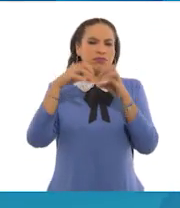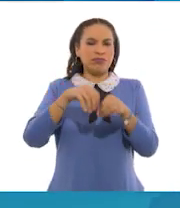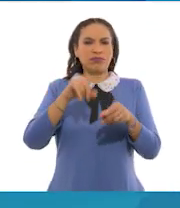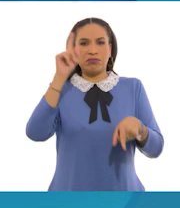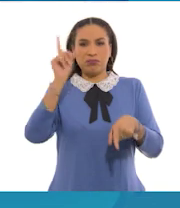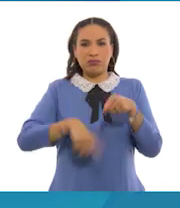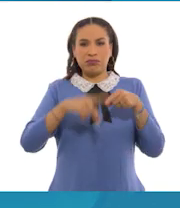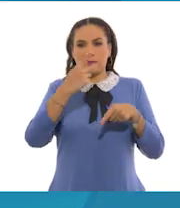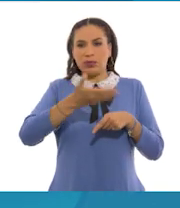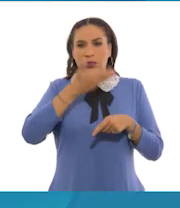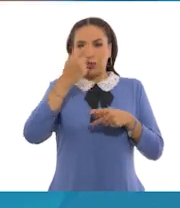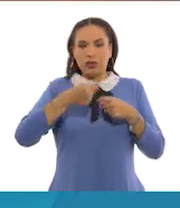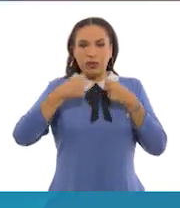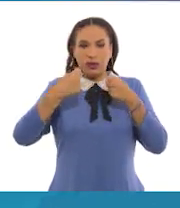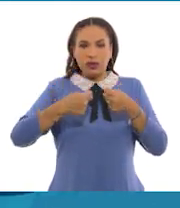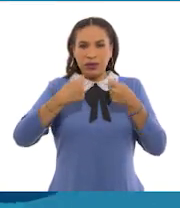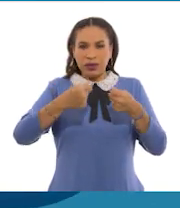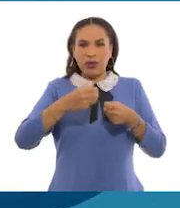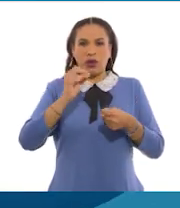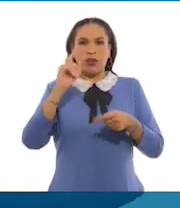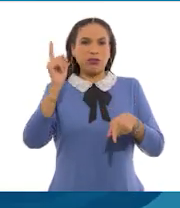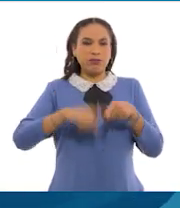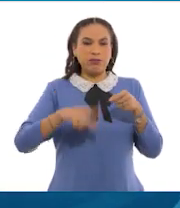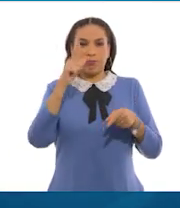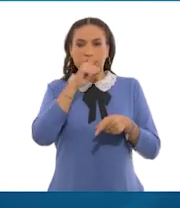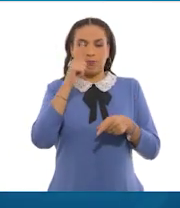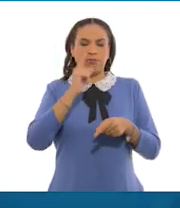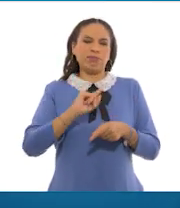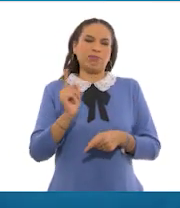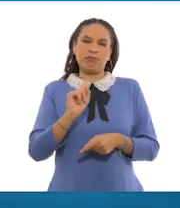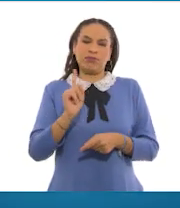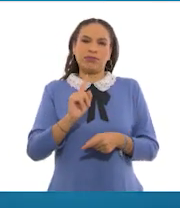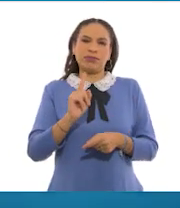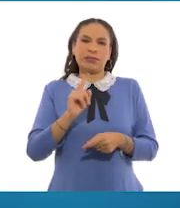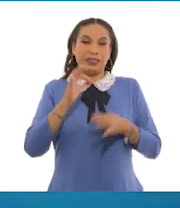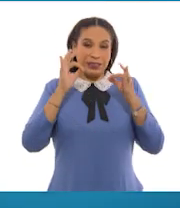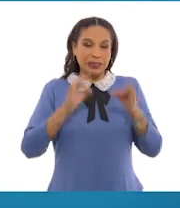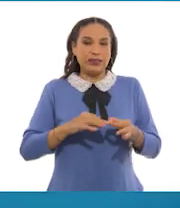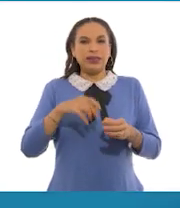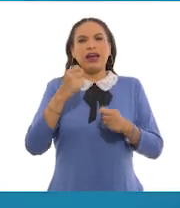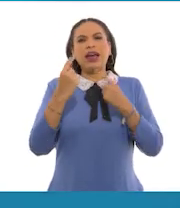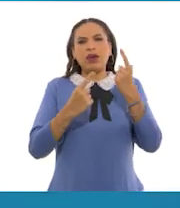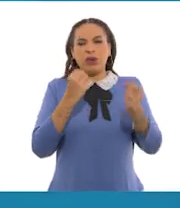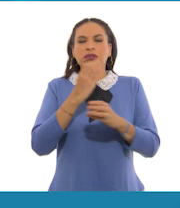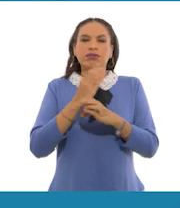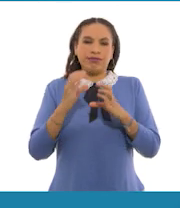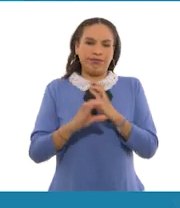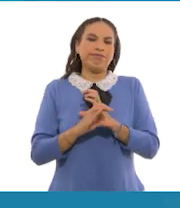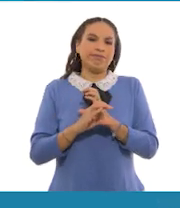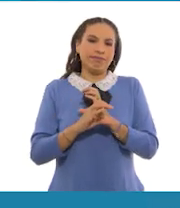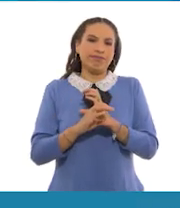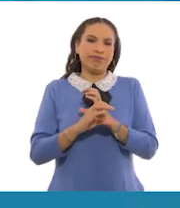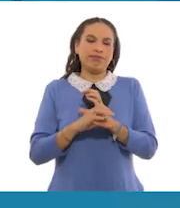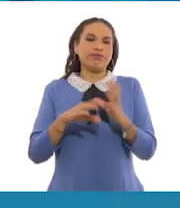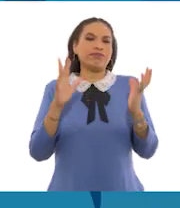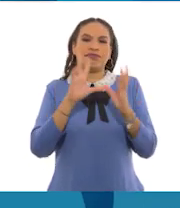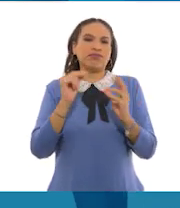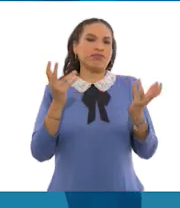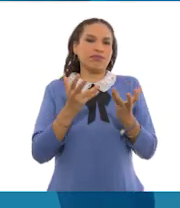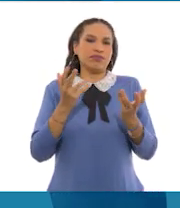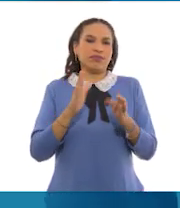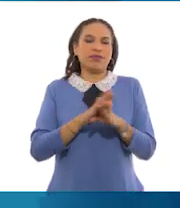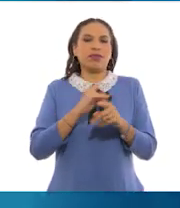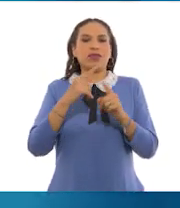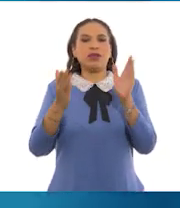sus tradiciones o sus lenguas? Pues no exactamente. Es cierto que algunas cosas que dejaron de hacerse, como